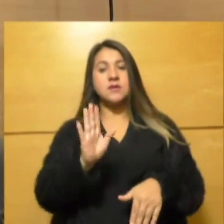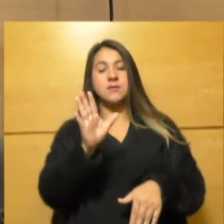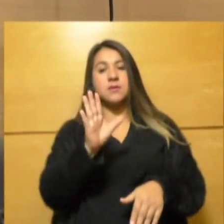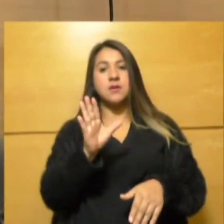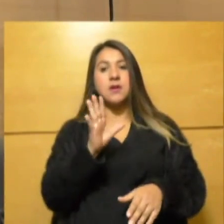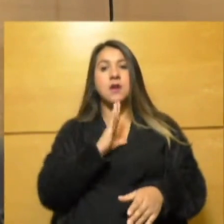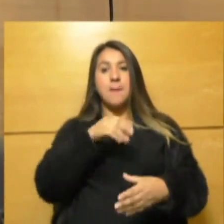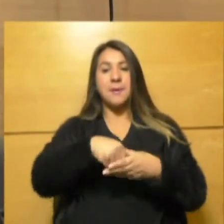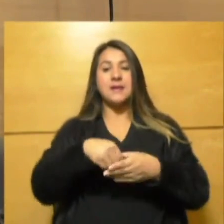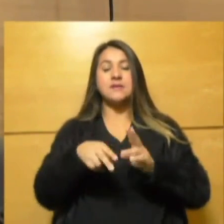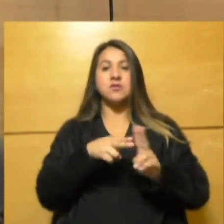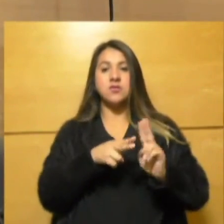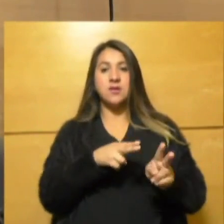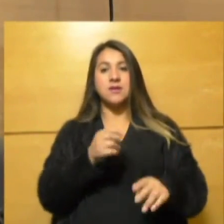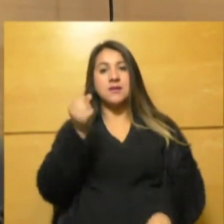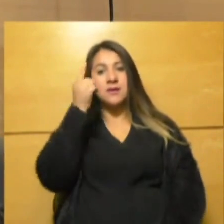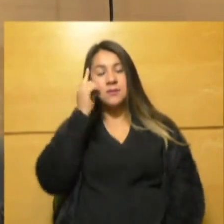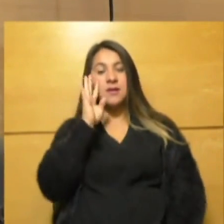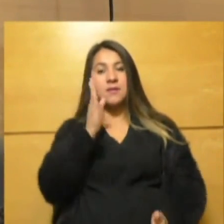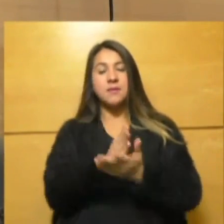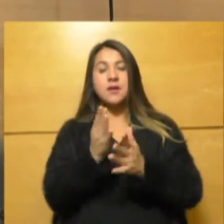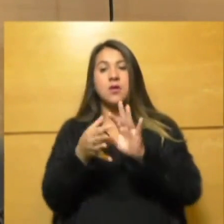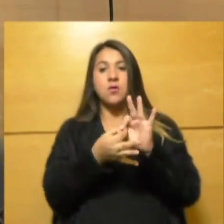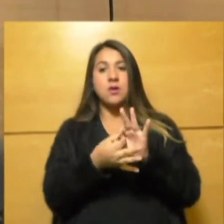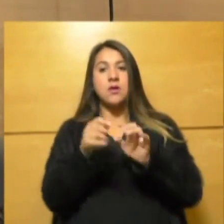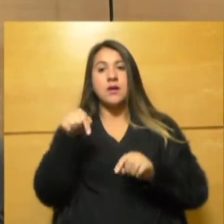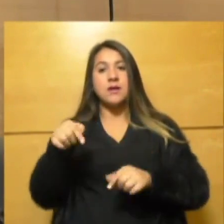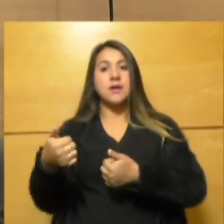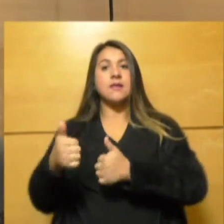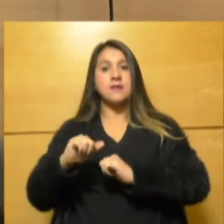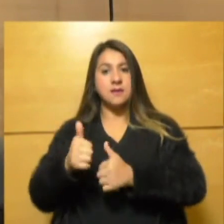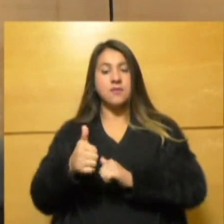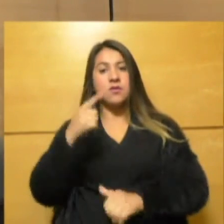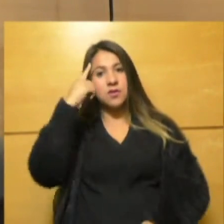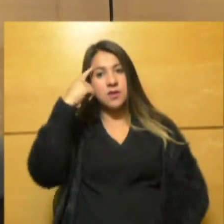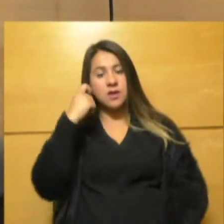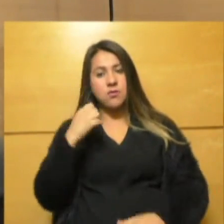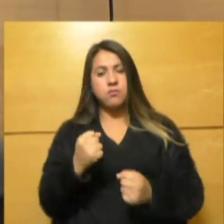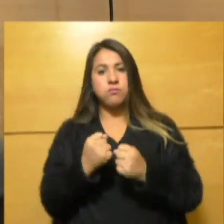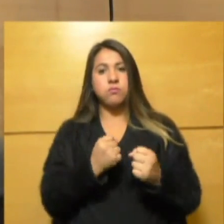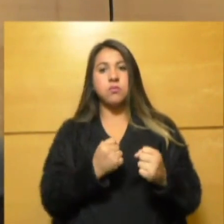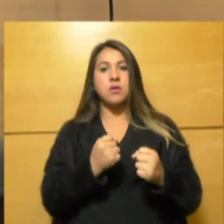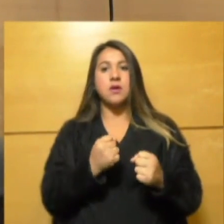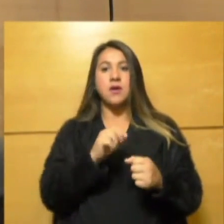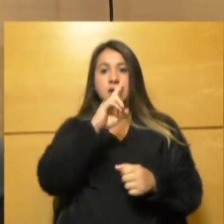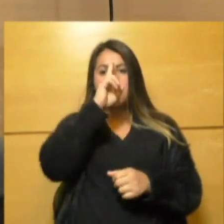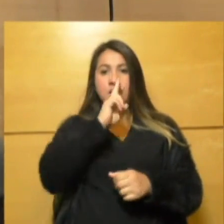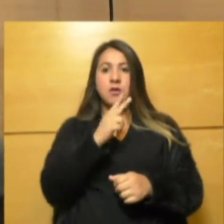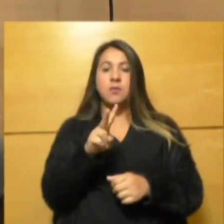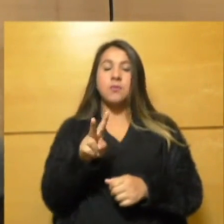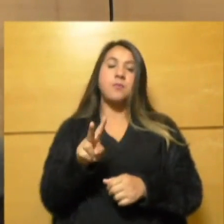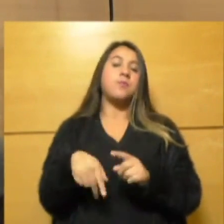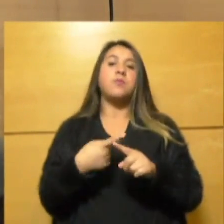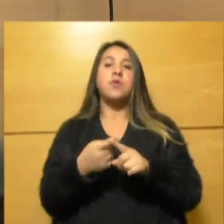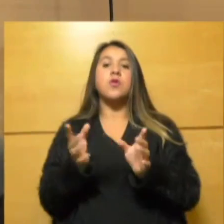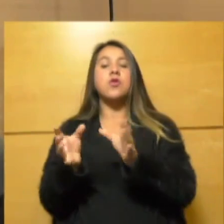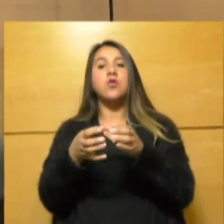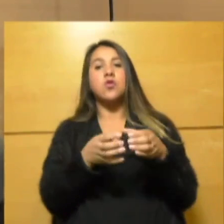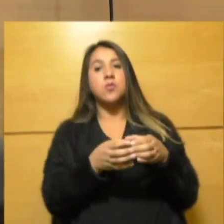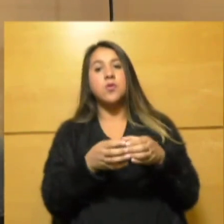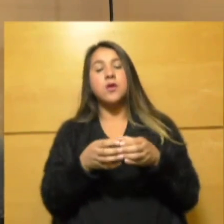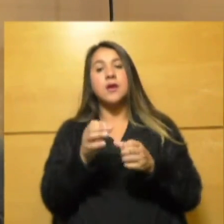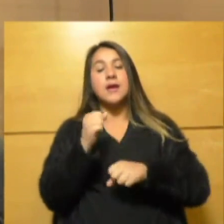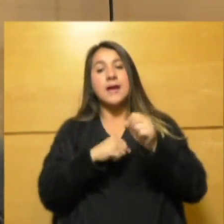de las soluciones, entendiendo que debemos estar unidos en este desafío. Creo firmemente en el rol jugado por los gremios, por los empresarios y por los